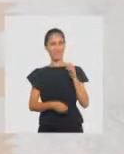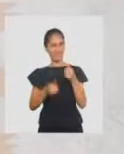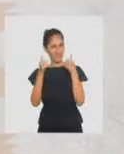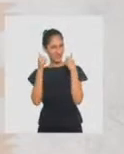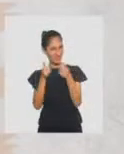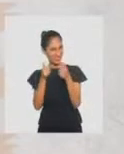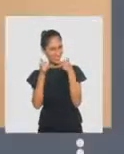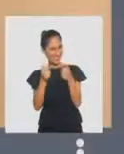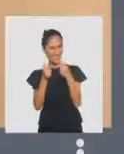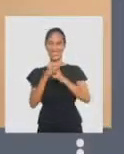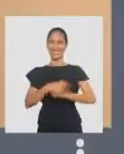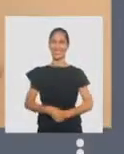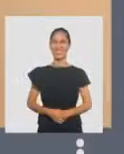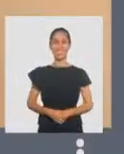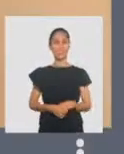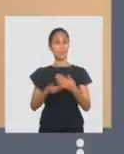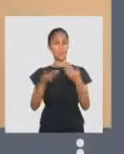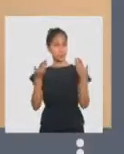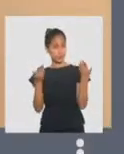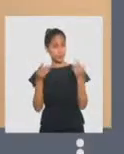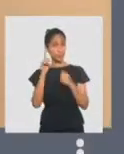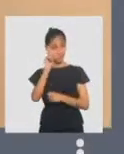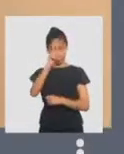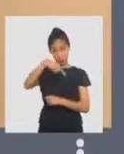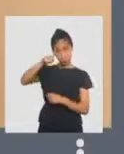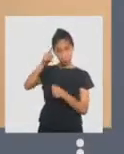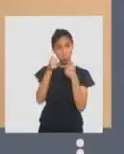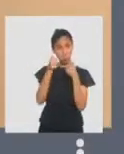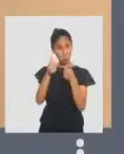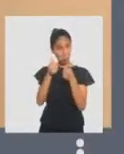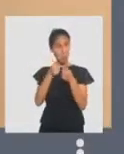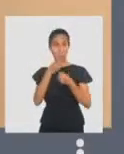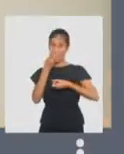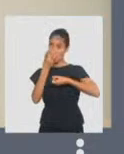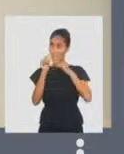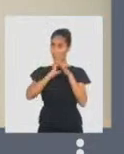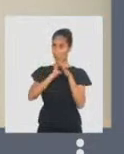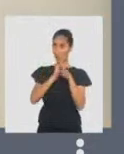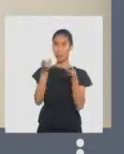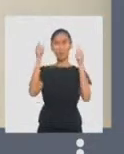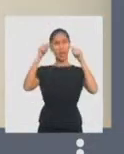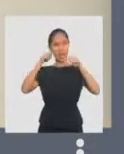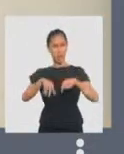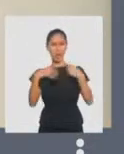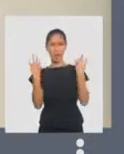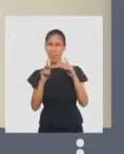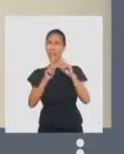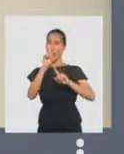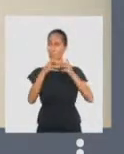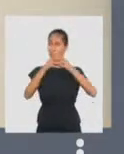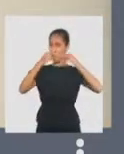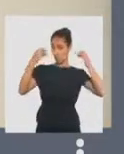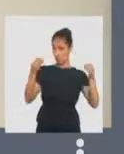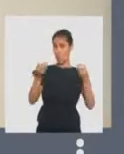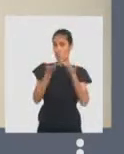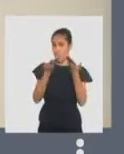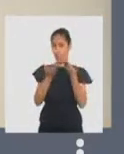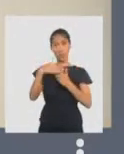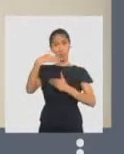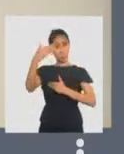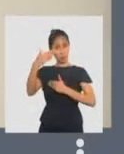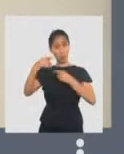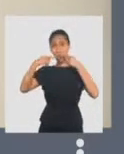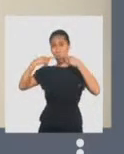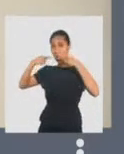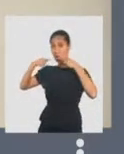Okay, Miss González, 4 soles H. Really good, Sarina y Yari. Good practice. Ahora ya tenemos algunas frases para